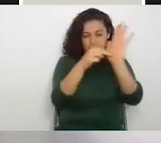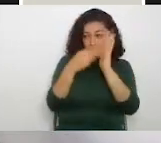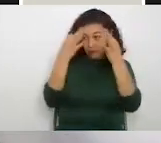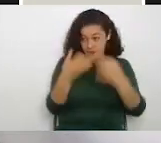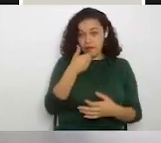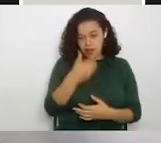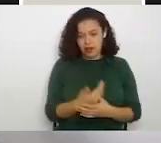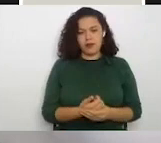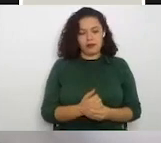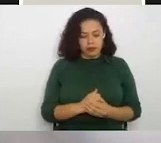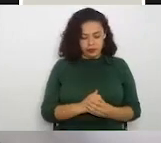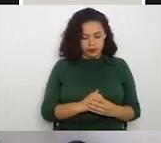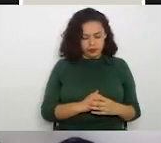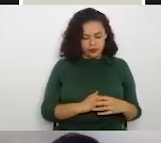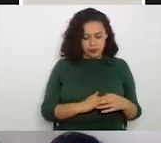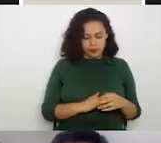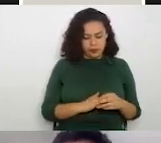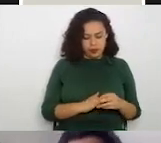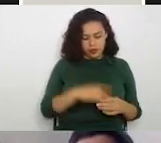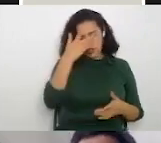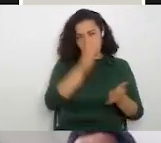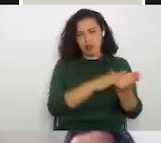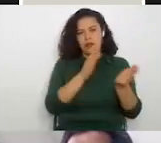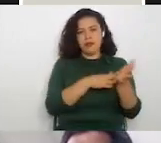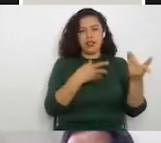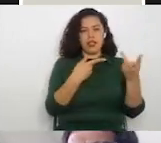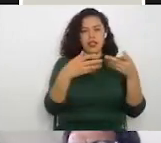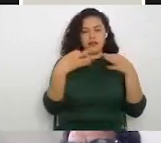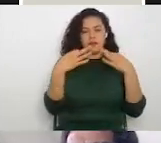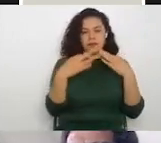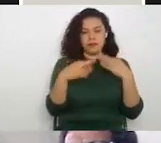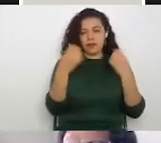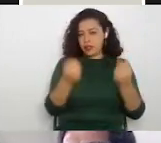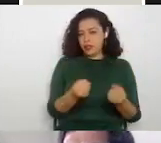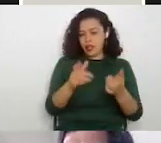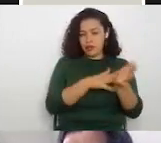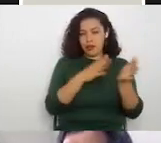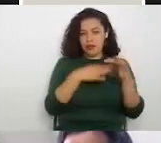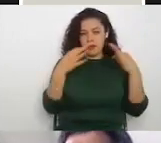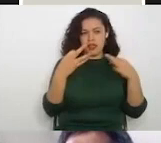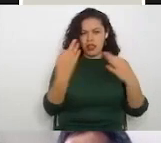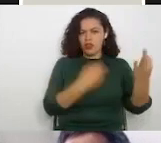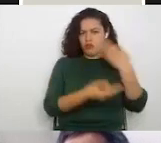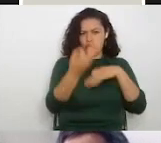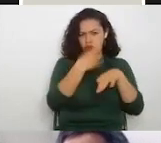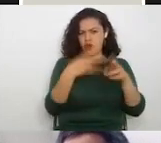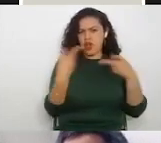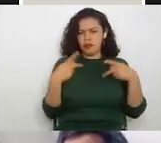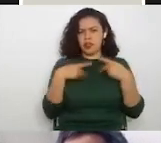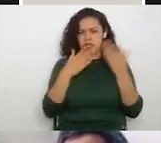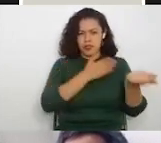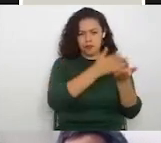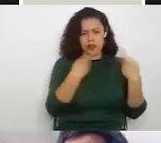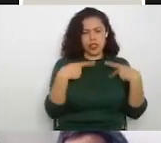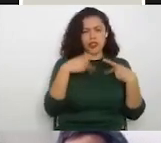elemento importante en el control de documentos es asegurar que el documento esté disponible y esté accesible para el